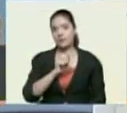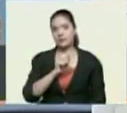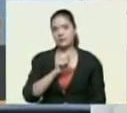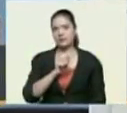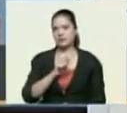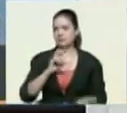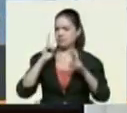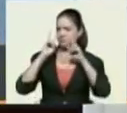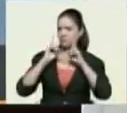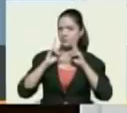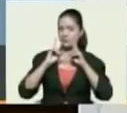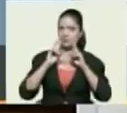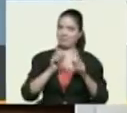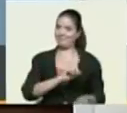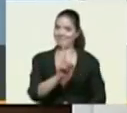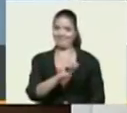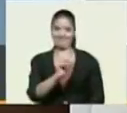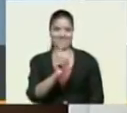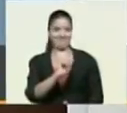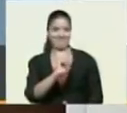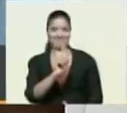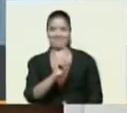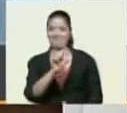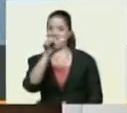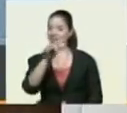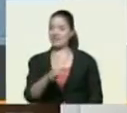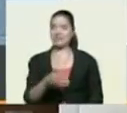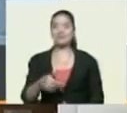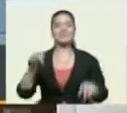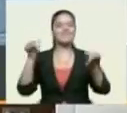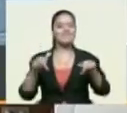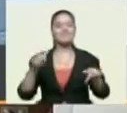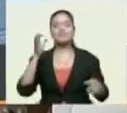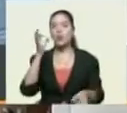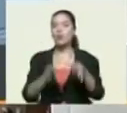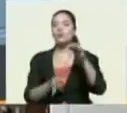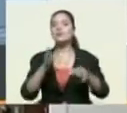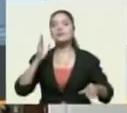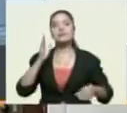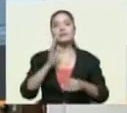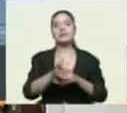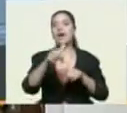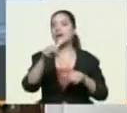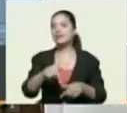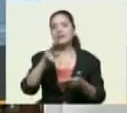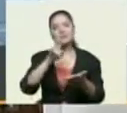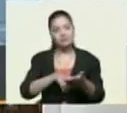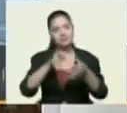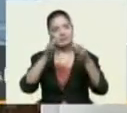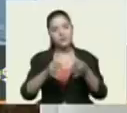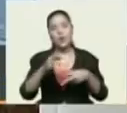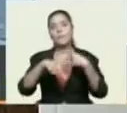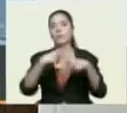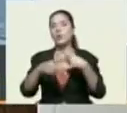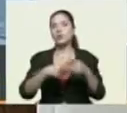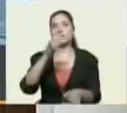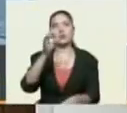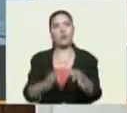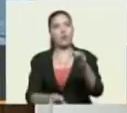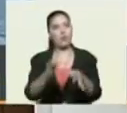impunidad. Eso es historia pasada. Con nosotros lo que va a haber son garantías de un proceso